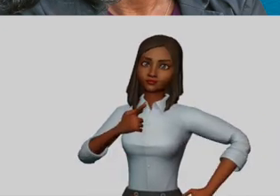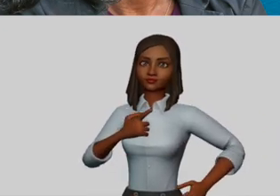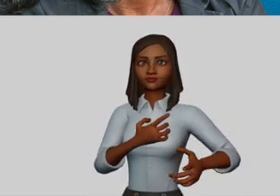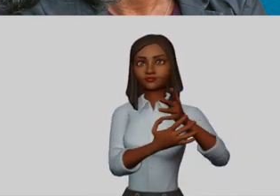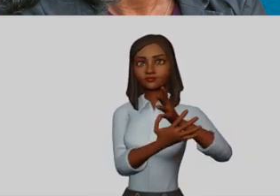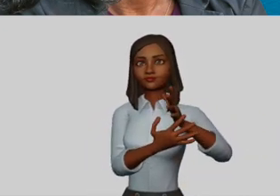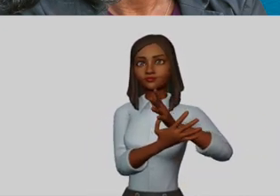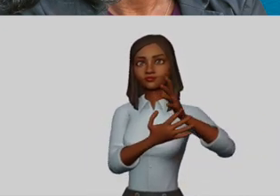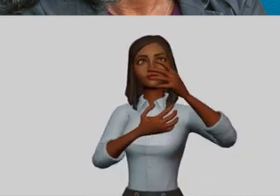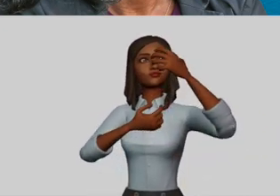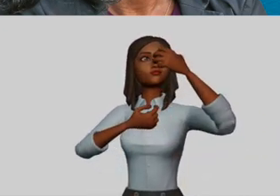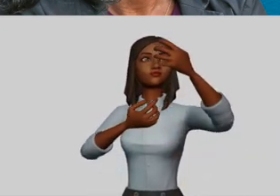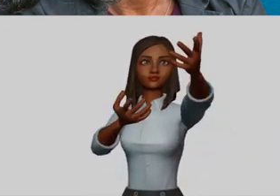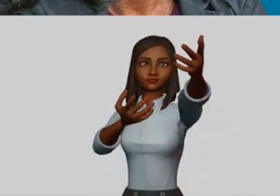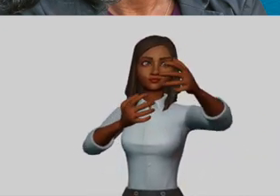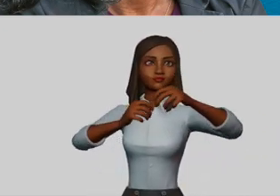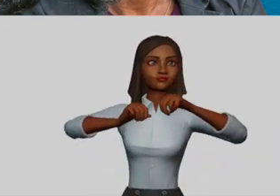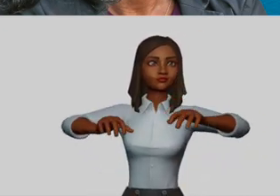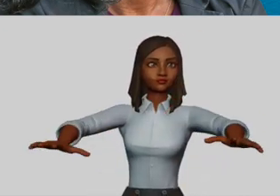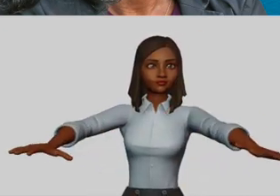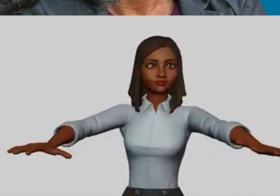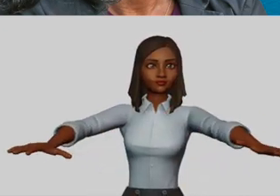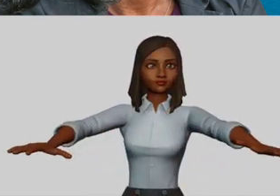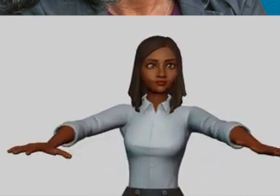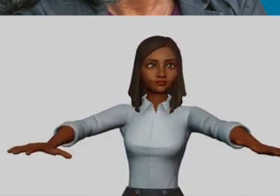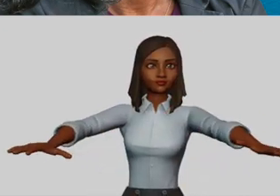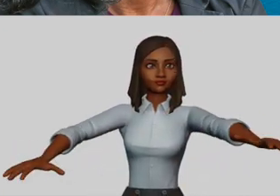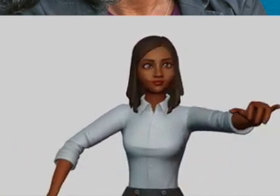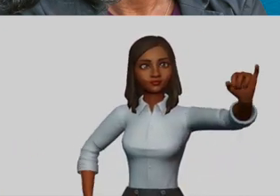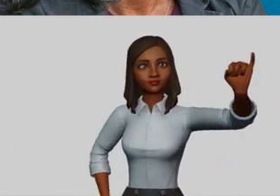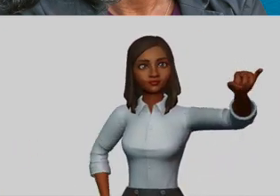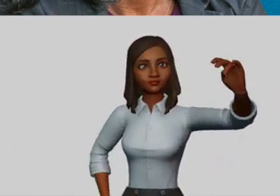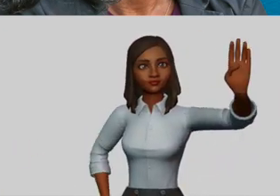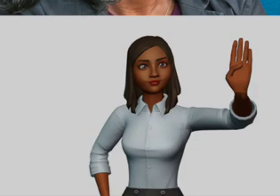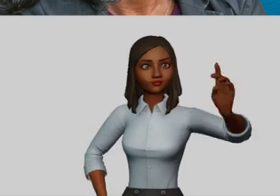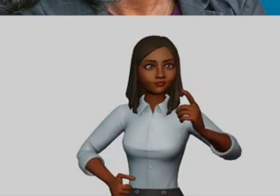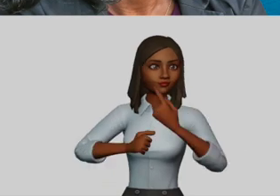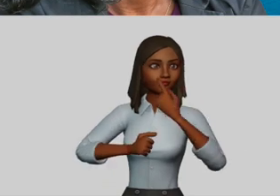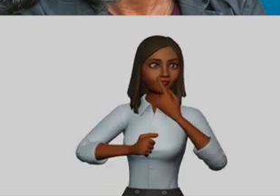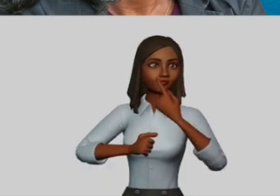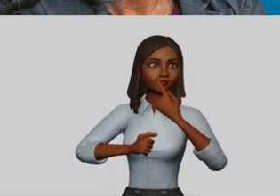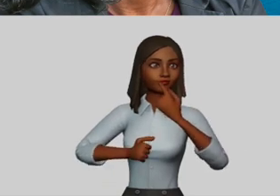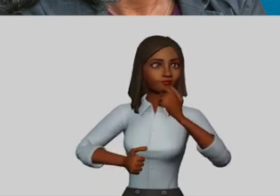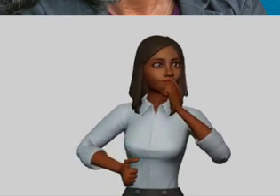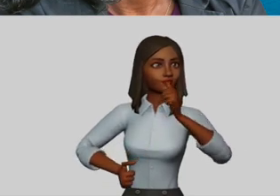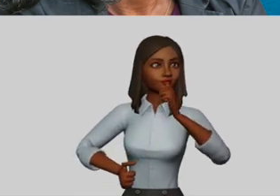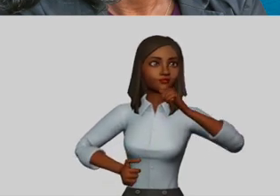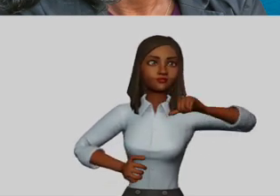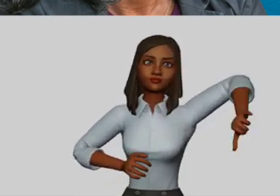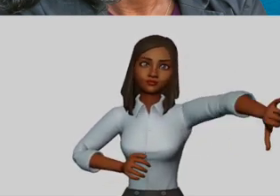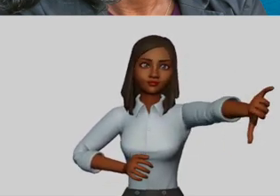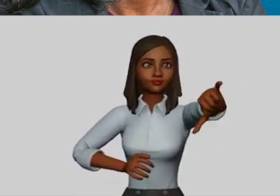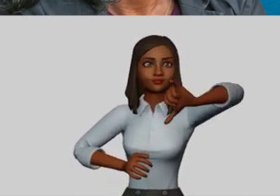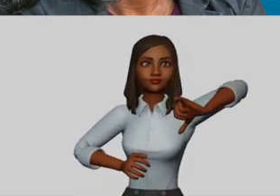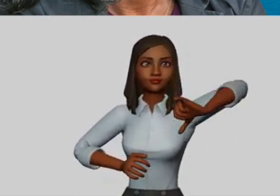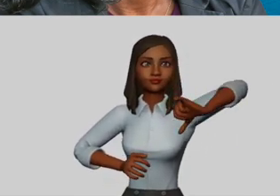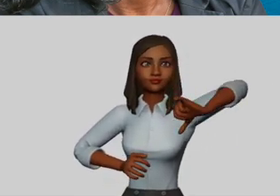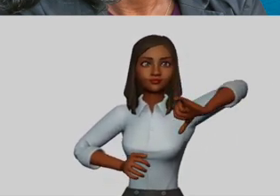the model. Y yo dije, ok, pero nosotros no vamos a poderlo hacerlo bien gratis, porque si no, no vamos a